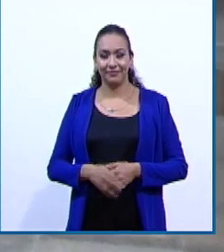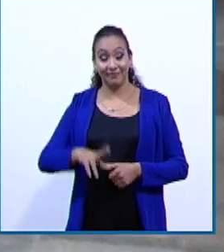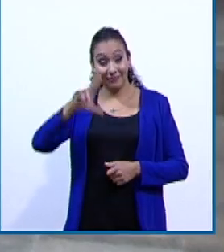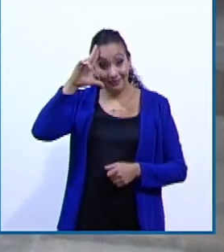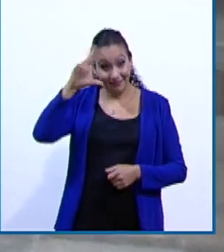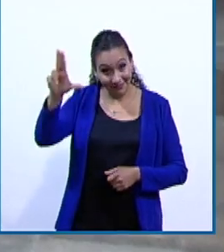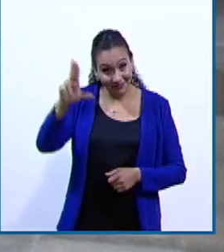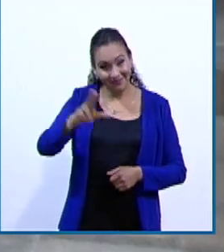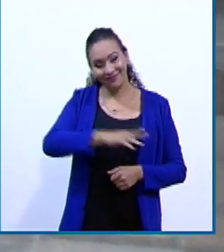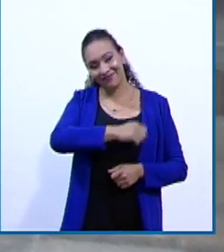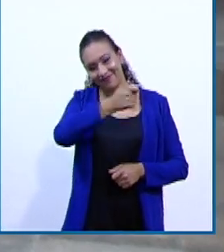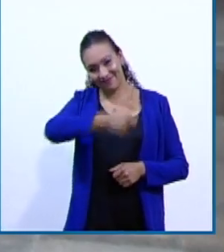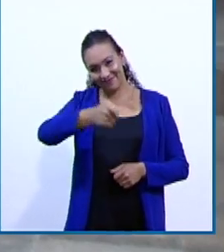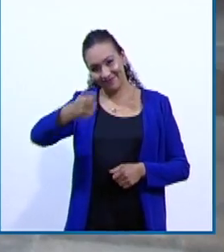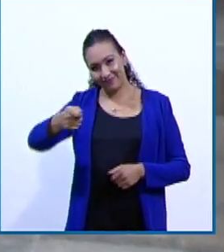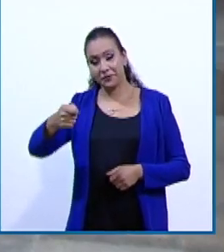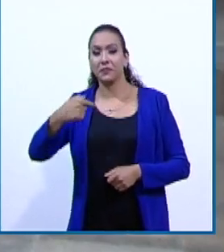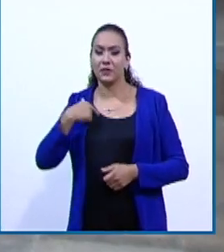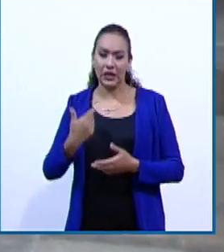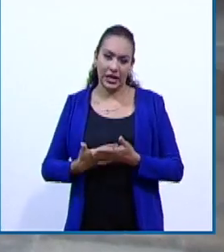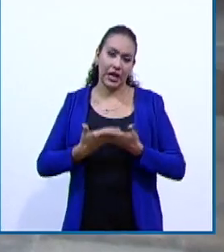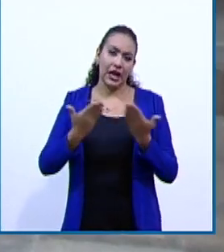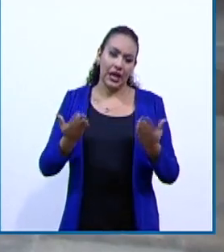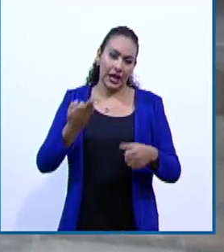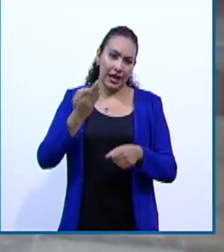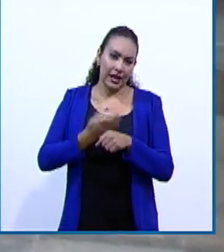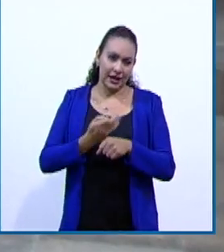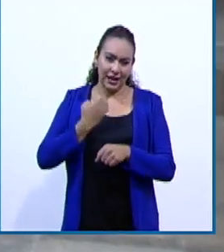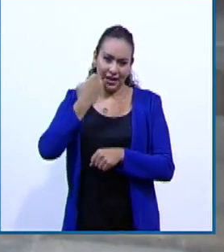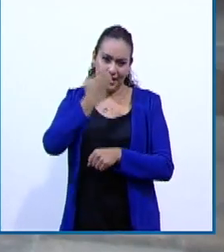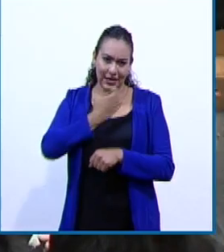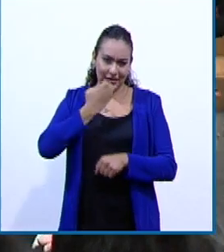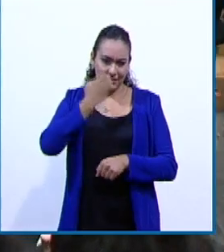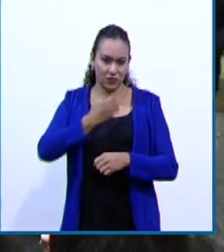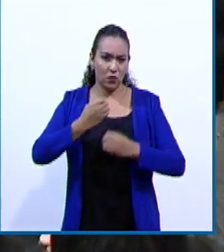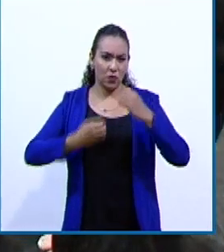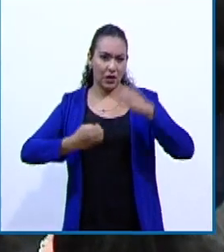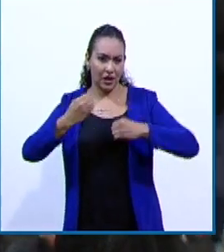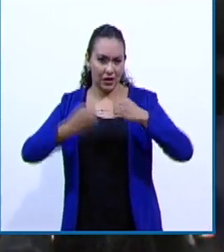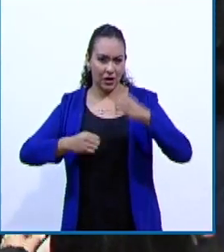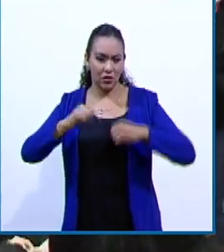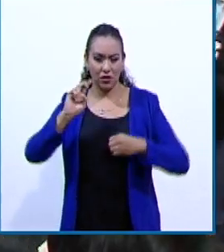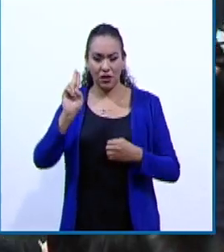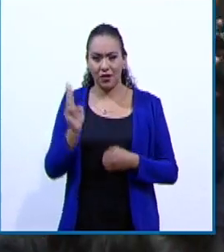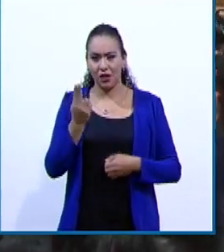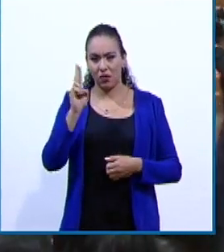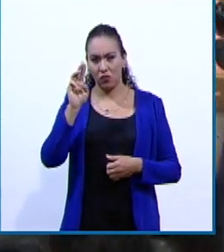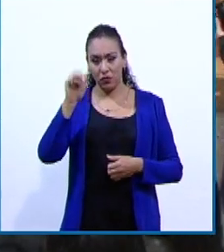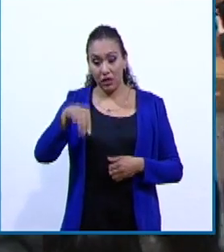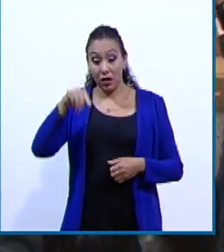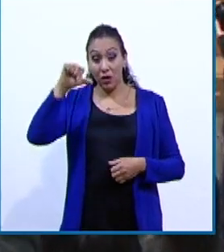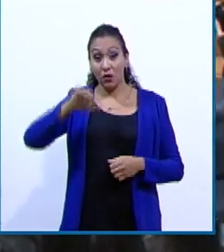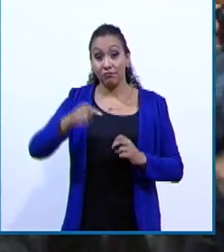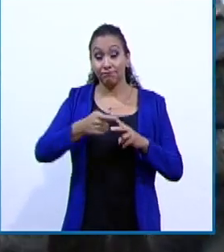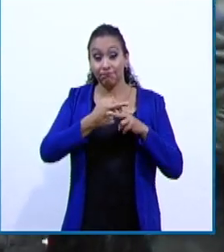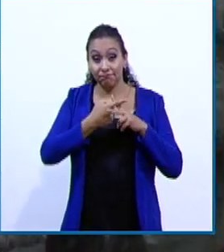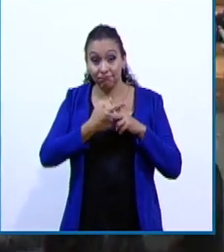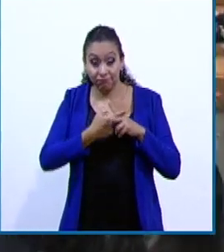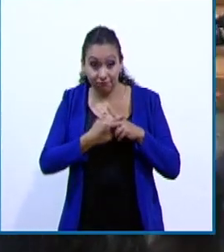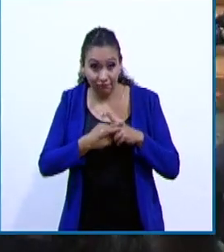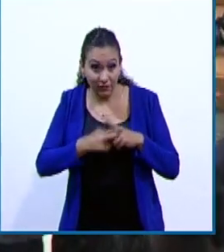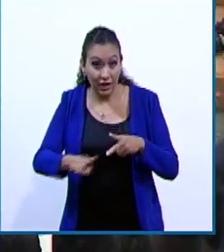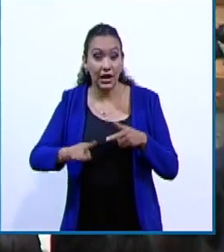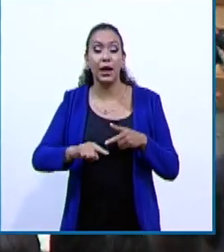Hola, ¿qué tal? Te saludo desde la antigua Escuela Nacional de Jurisprudencia de la UNAM, donde este día comenzó el